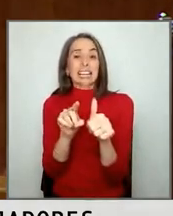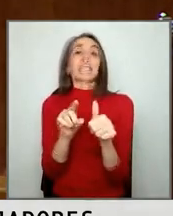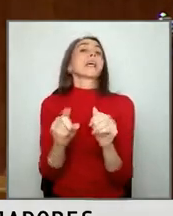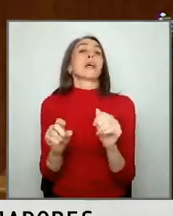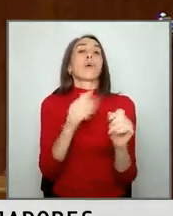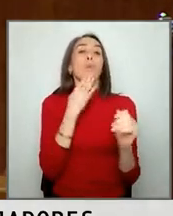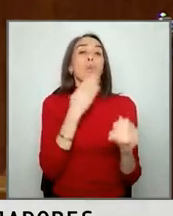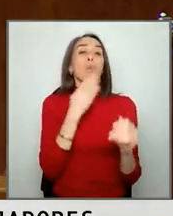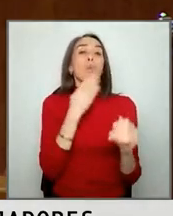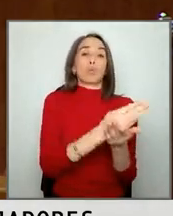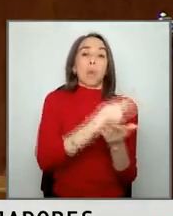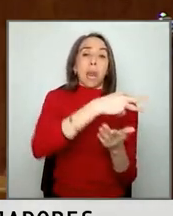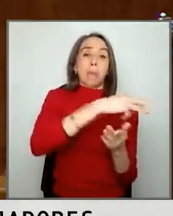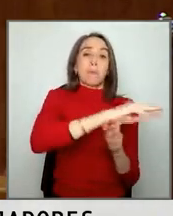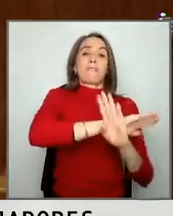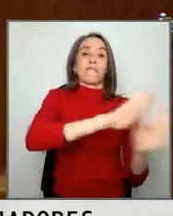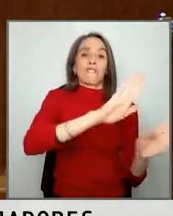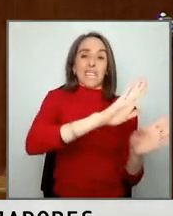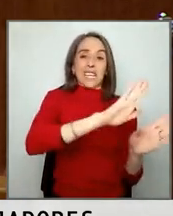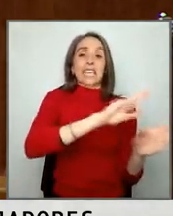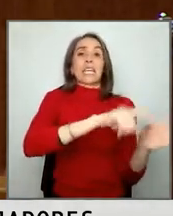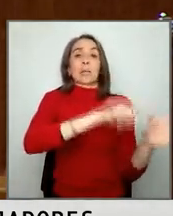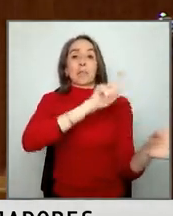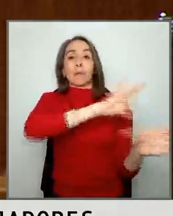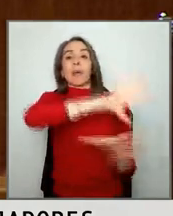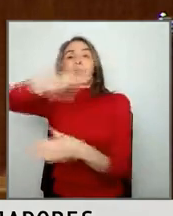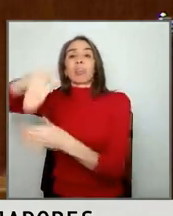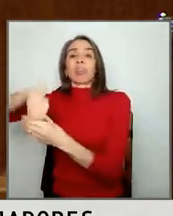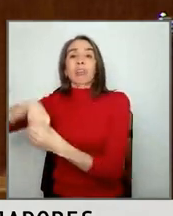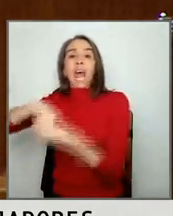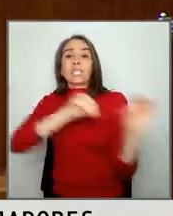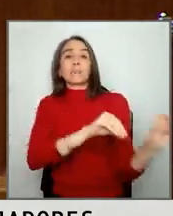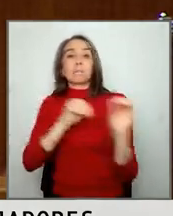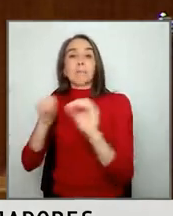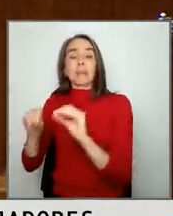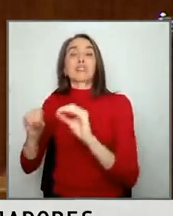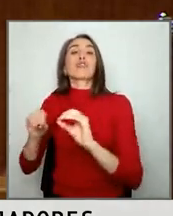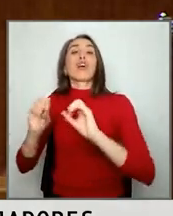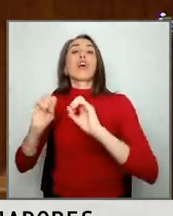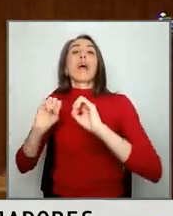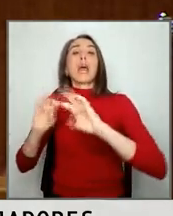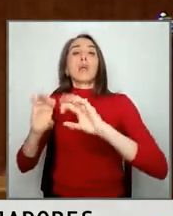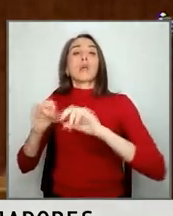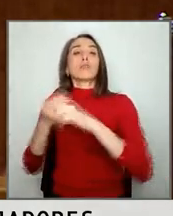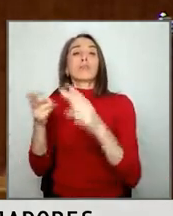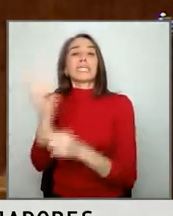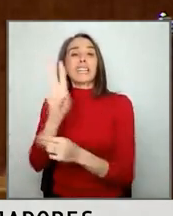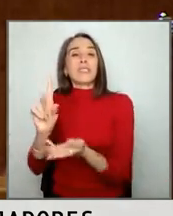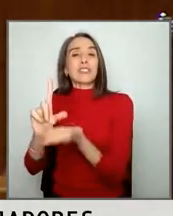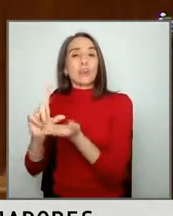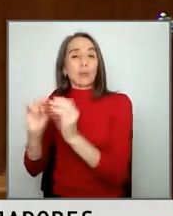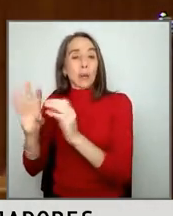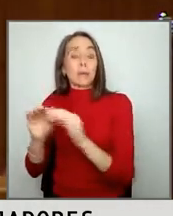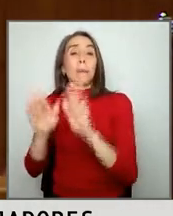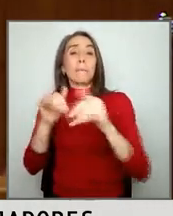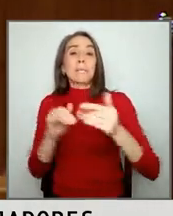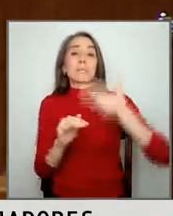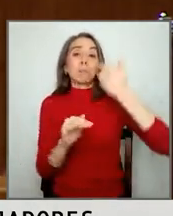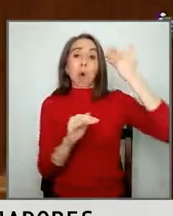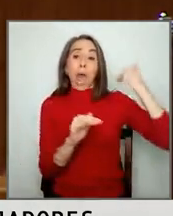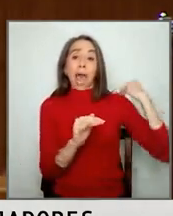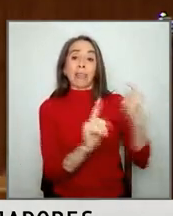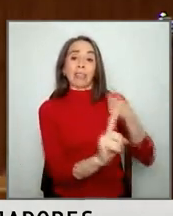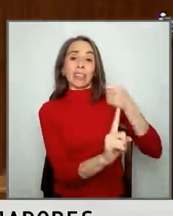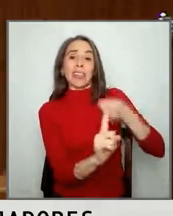a los servicios locales de Educación Pública mantendrán todas las asignaciones que percibían previamente siempre que se